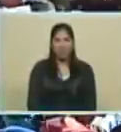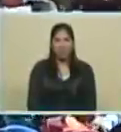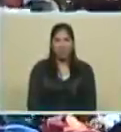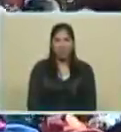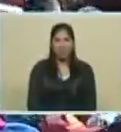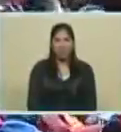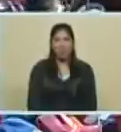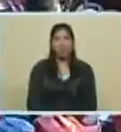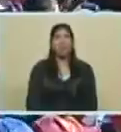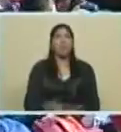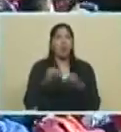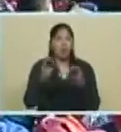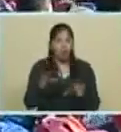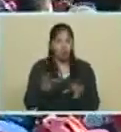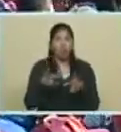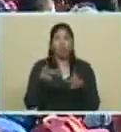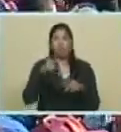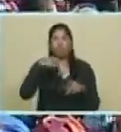Vamos a ser justos.